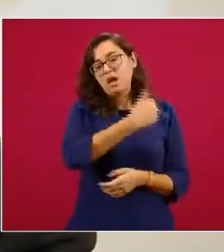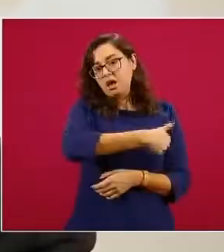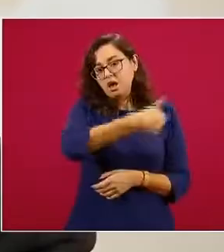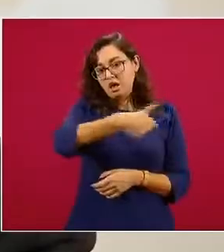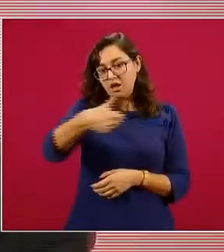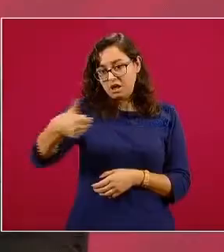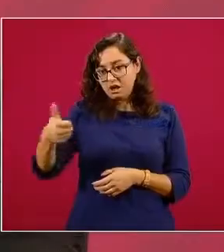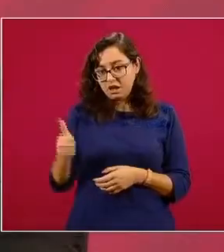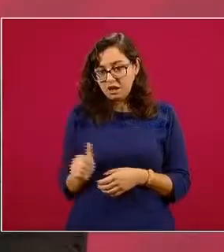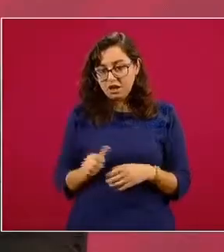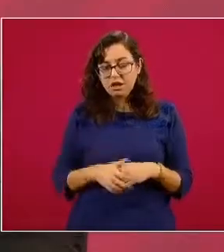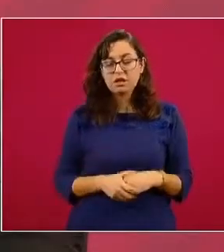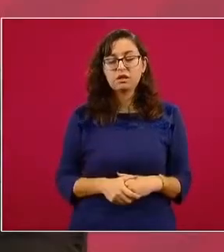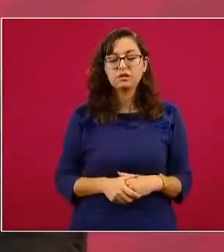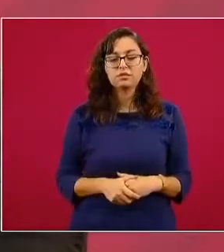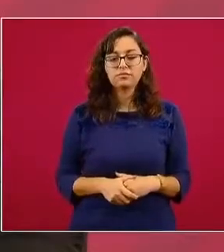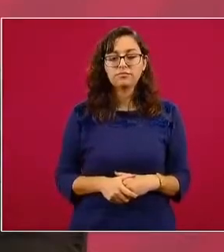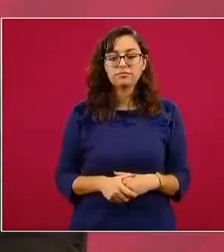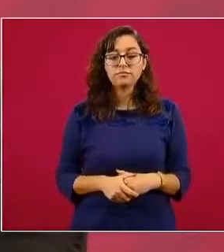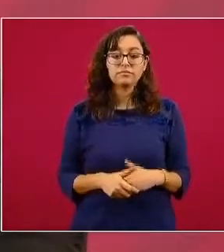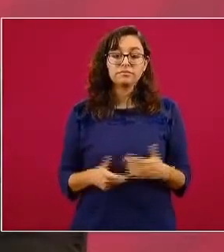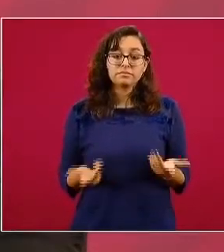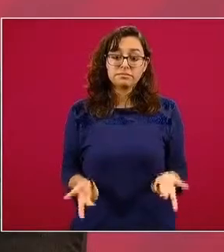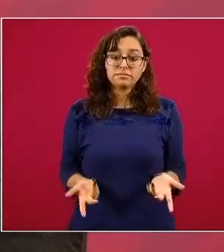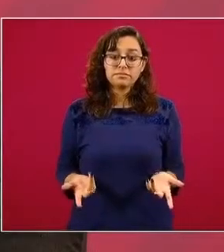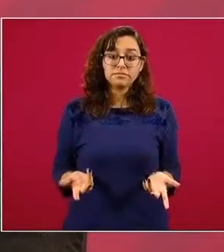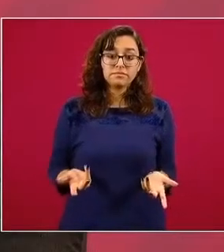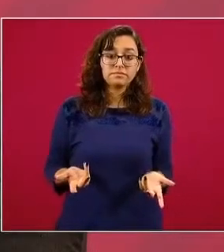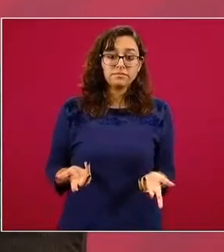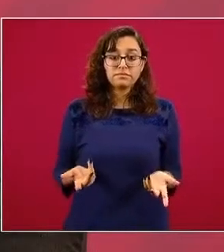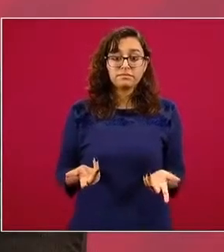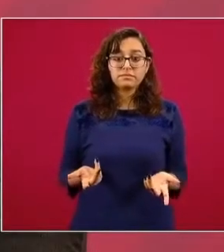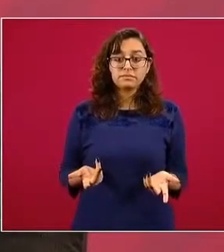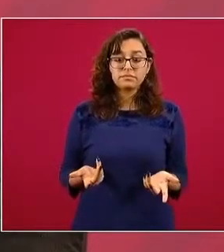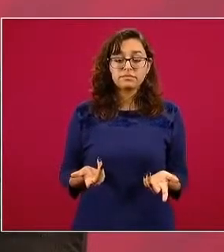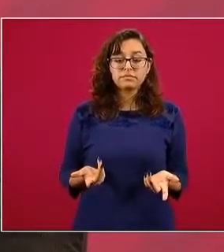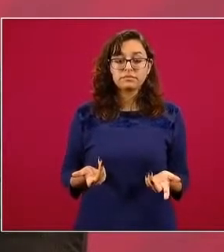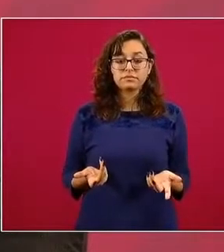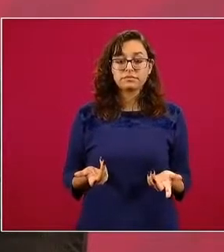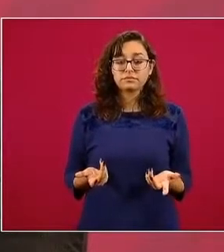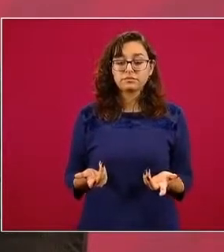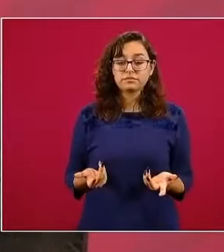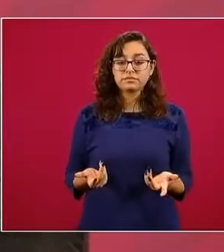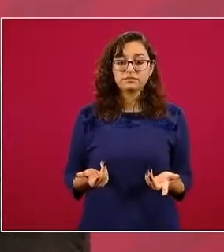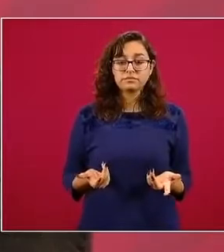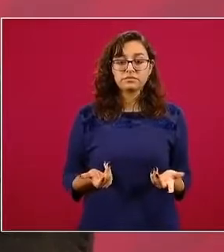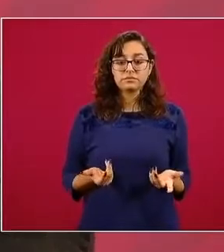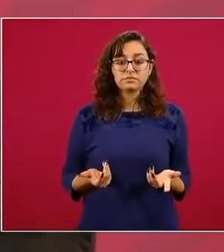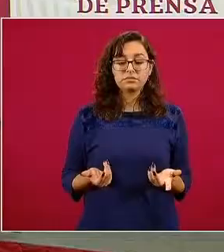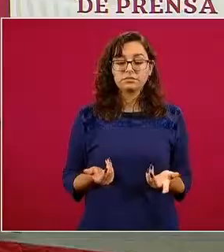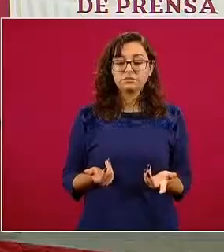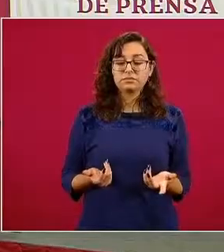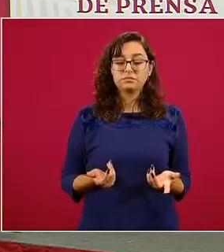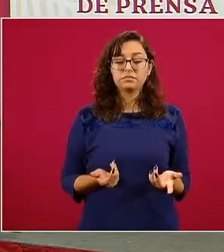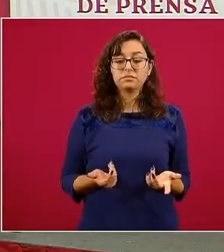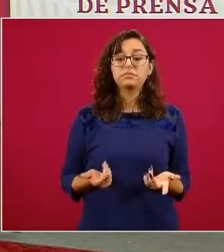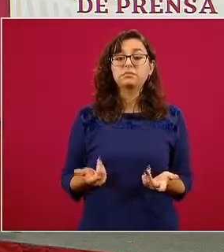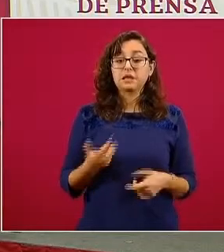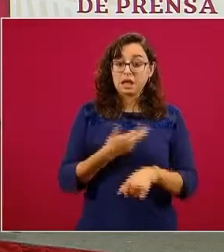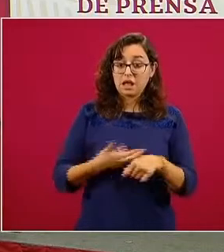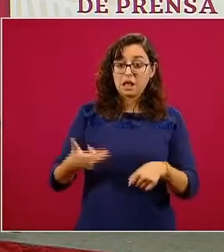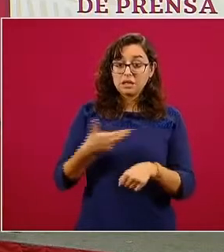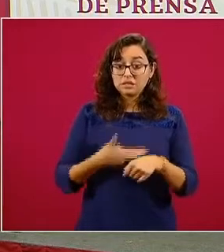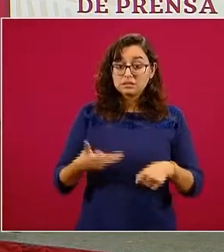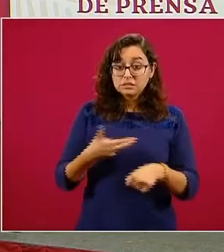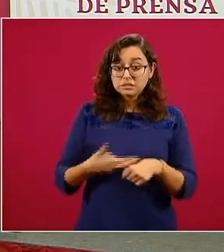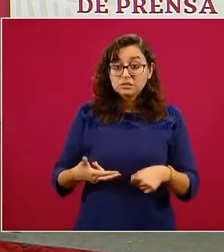momento recibe esta vacuna. Entonces, mucha de la logística de la implementación y de lógicamente tener siempre disponible